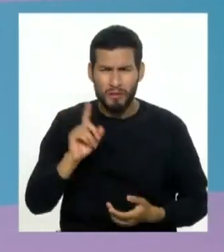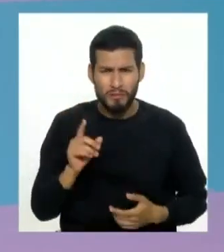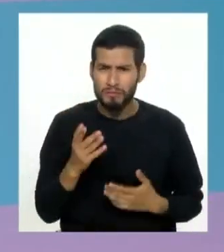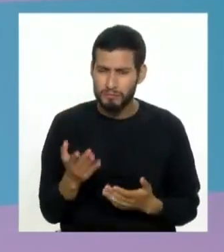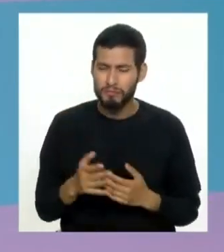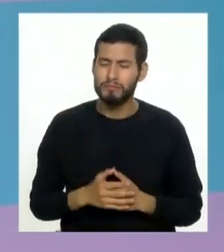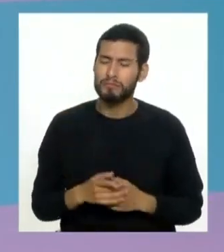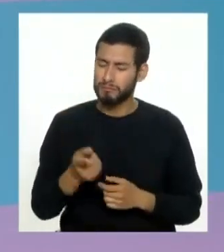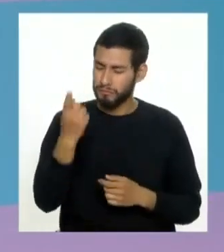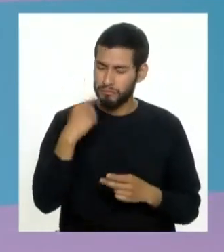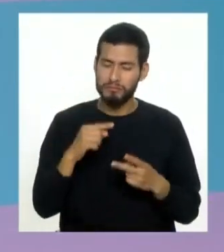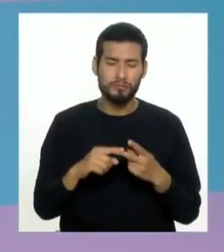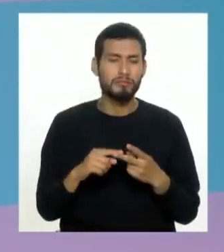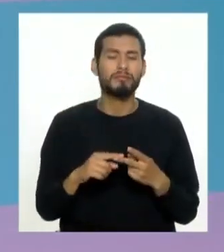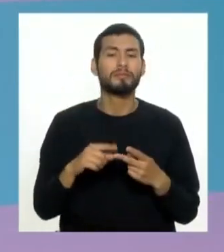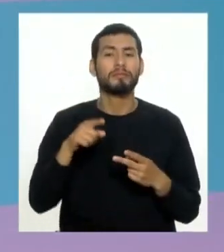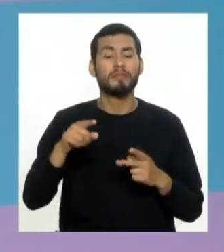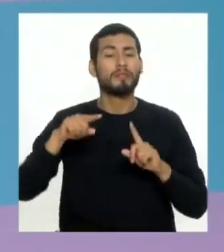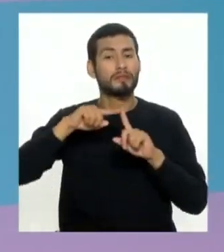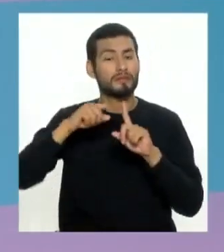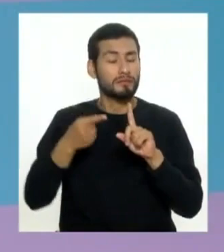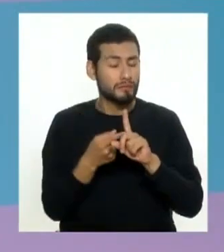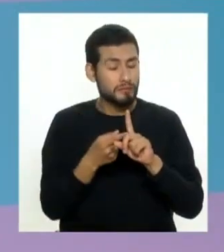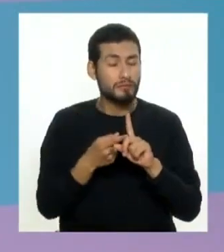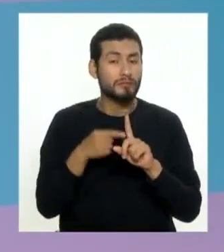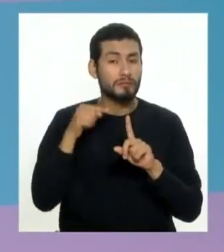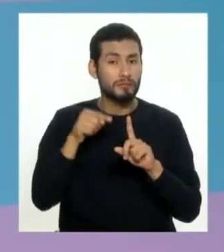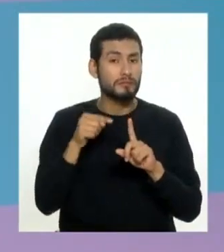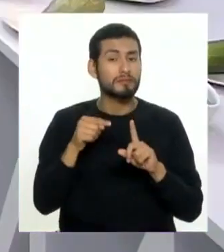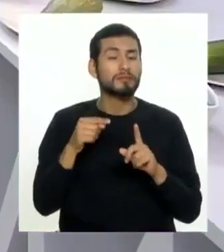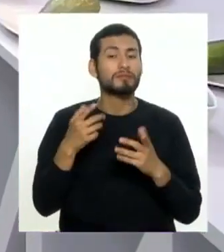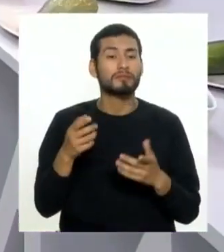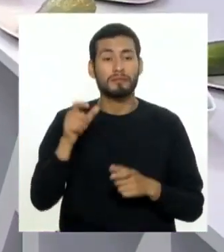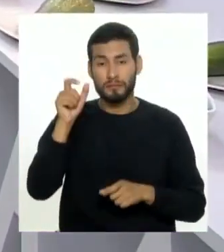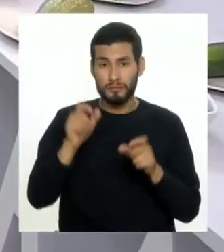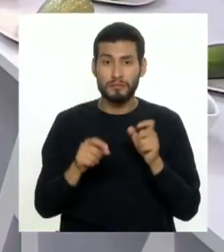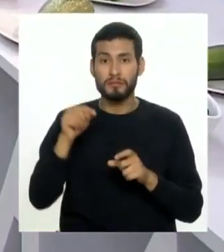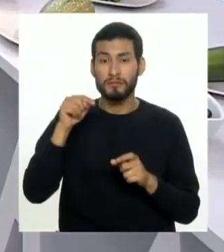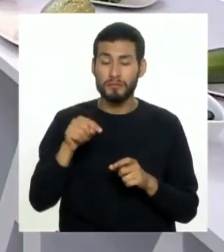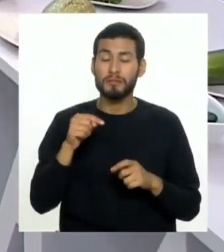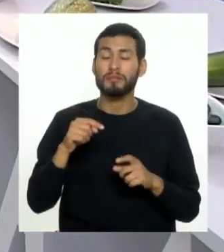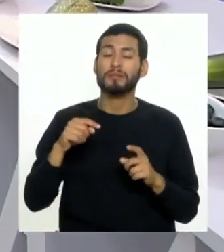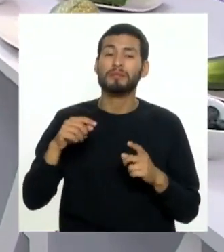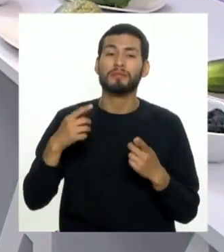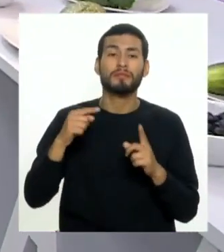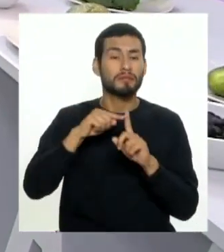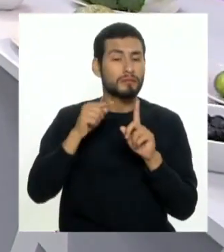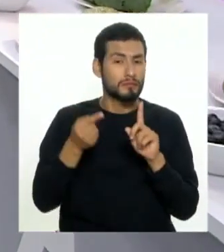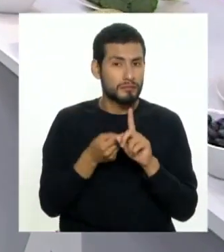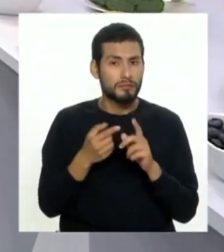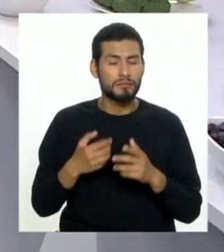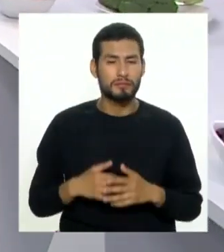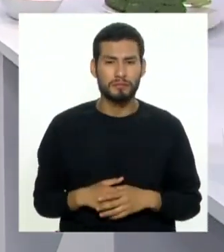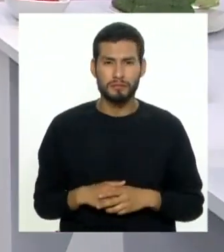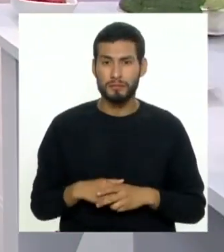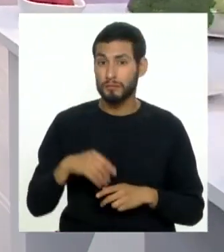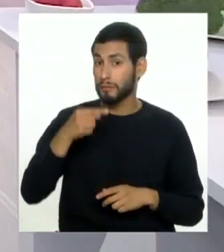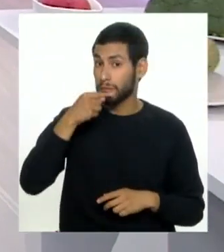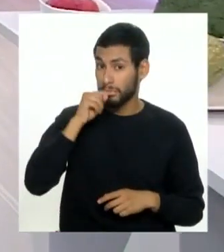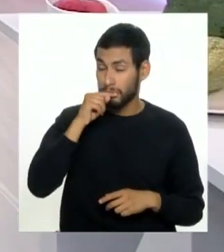pregunta del embarazo o la gestación de una persona con epilepsia, la